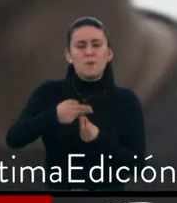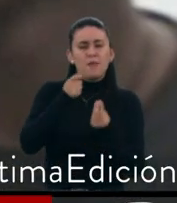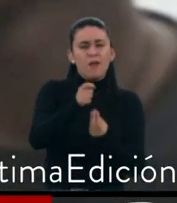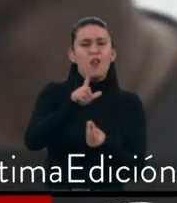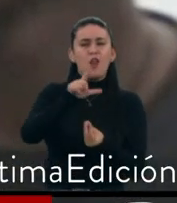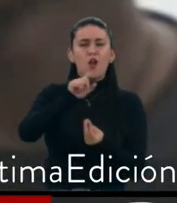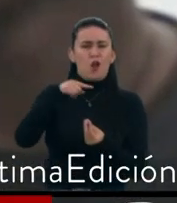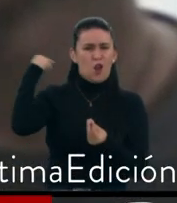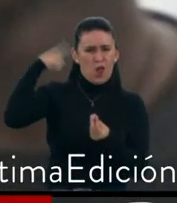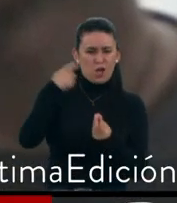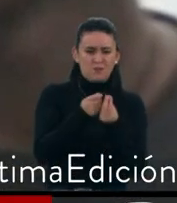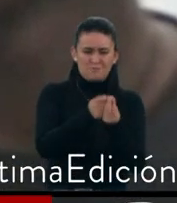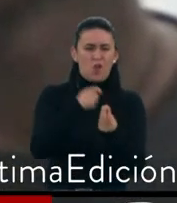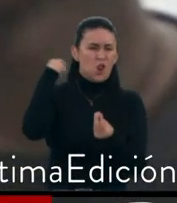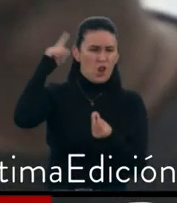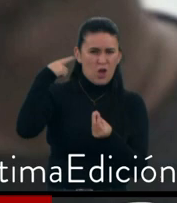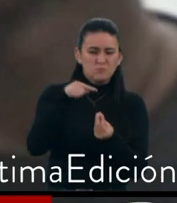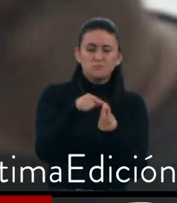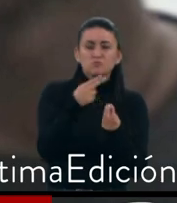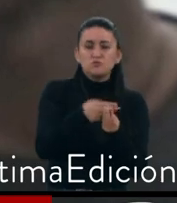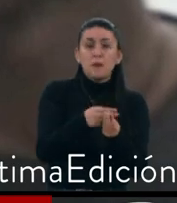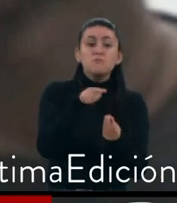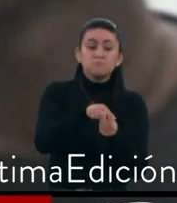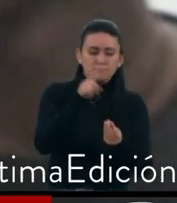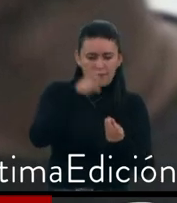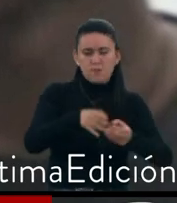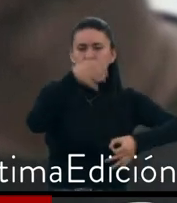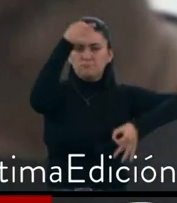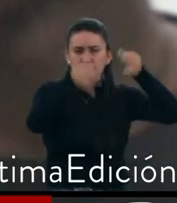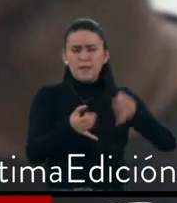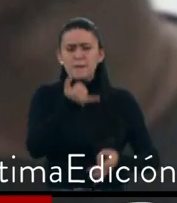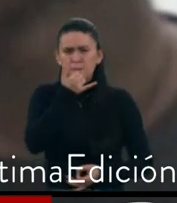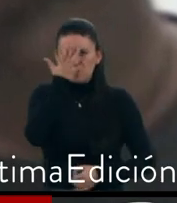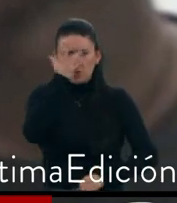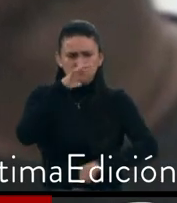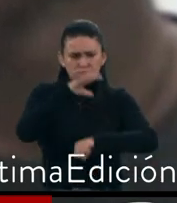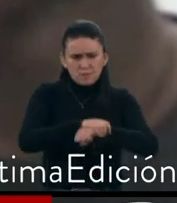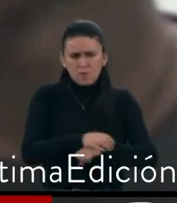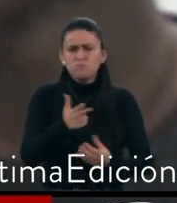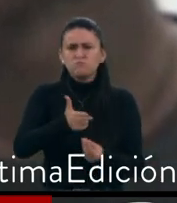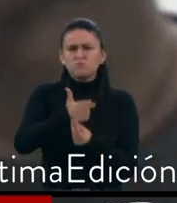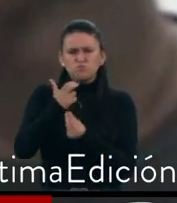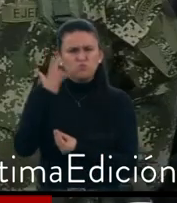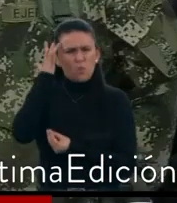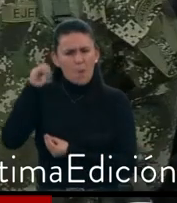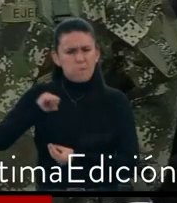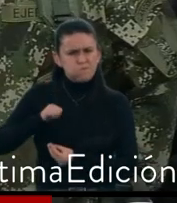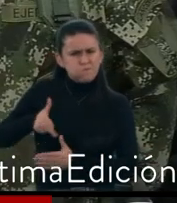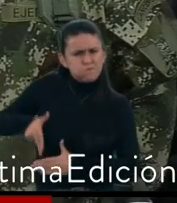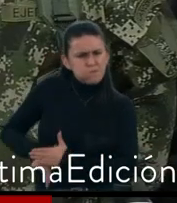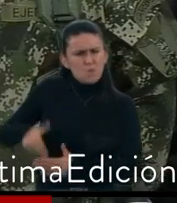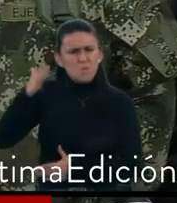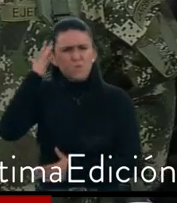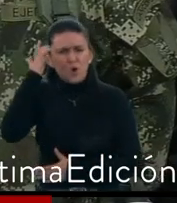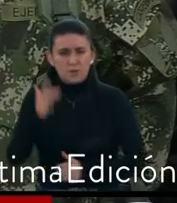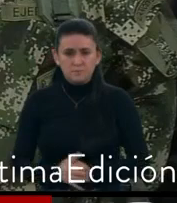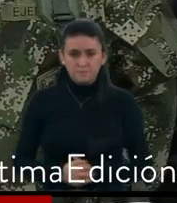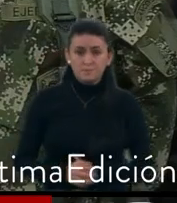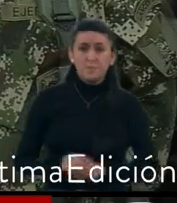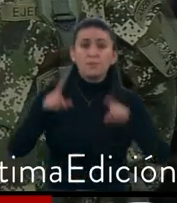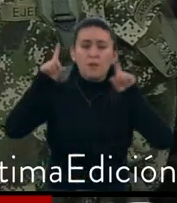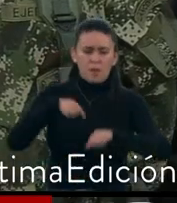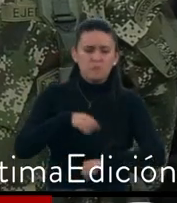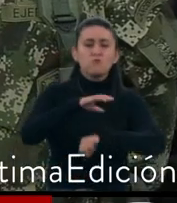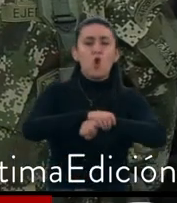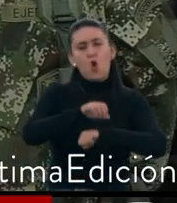Llan. Ahora tendrán que responder por los delitos de homicidio agravado, tortura agravada y porte ilegal de arma de fuego. También tiene otra orden de